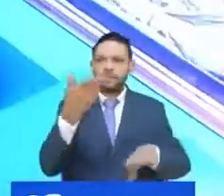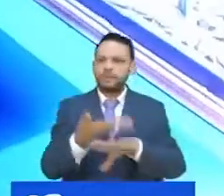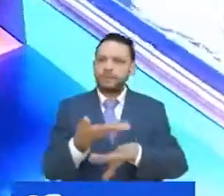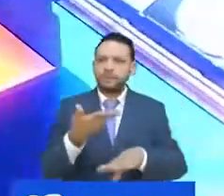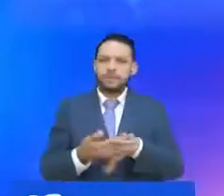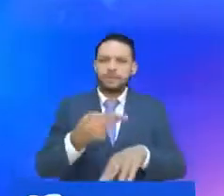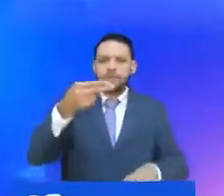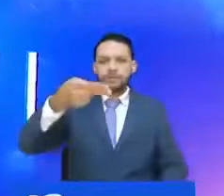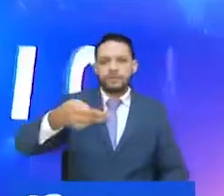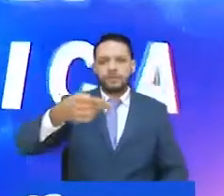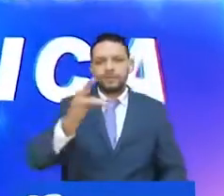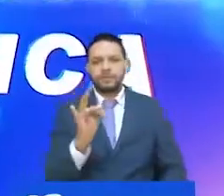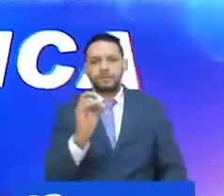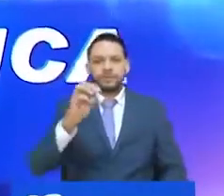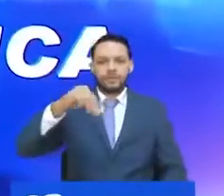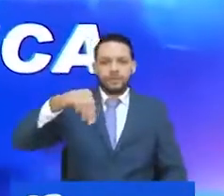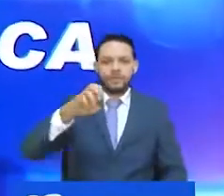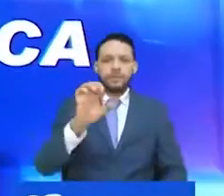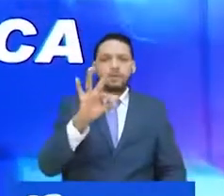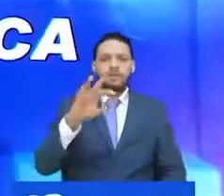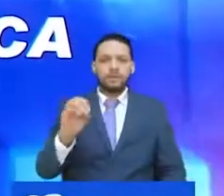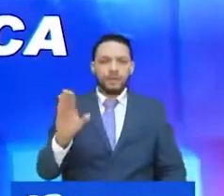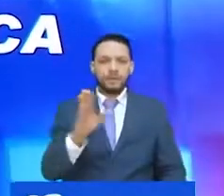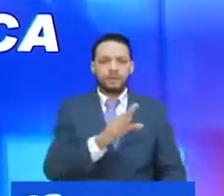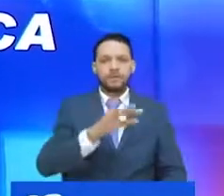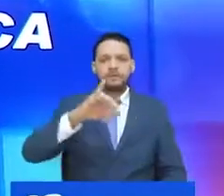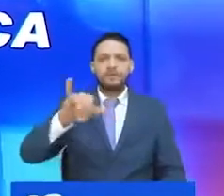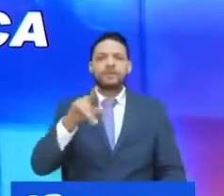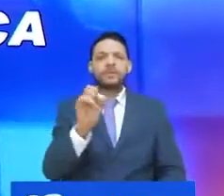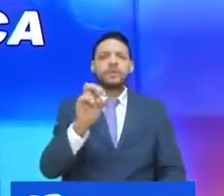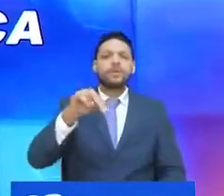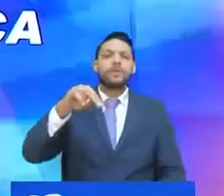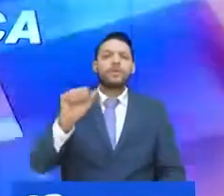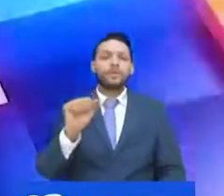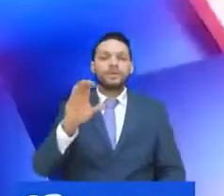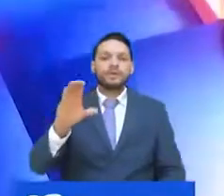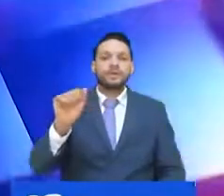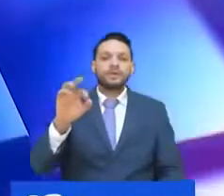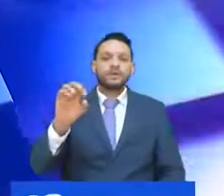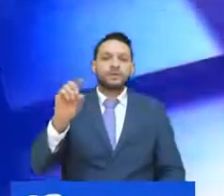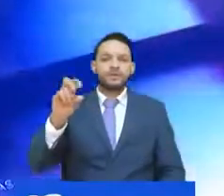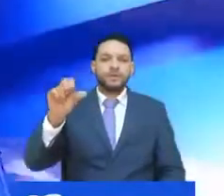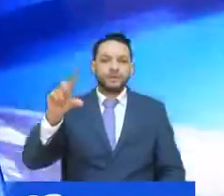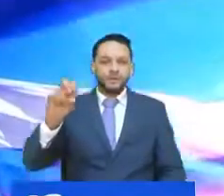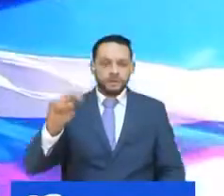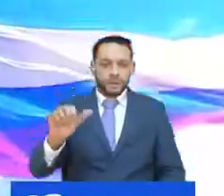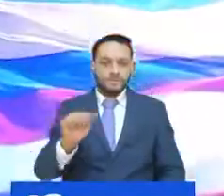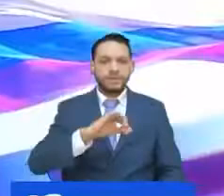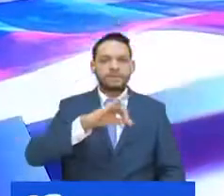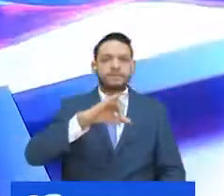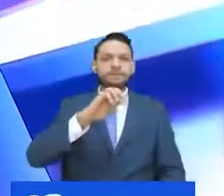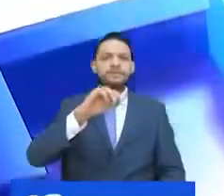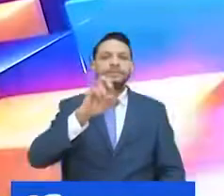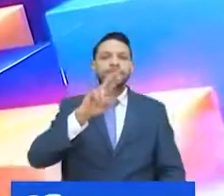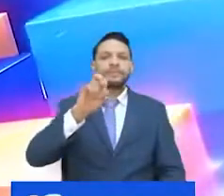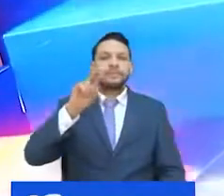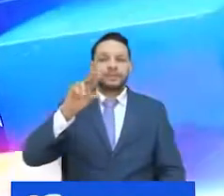de la Calle Lombana, también de Juana Carolina Londoño y también de Marino Murillo. Información política en Telecafé